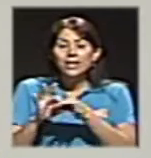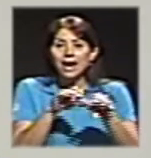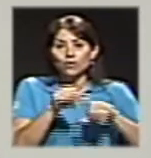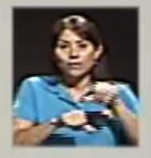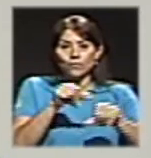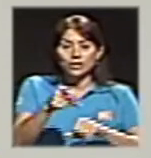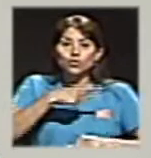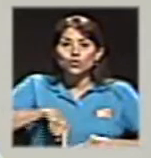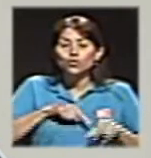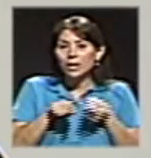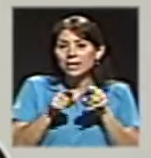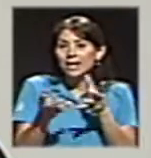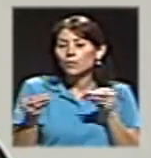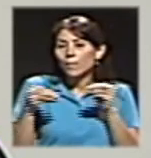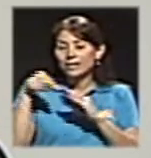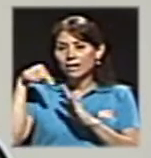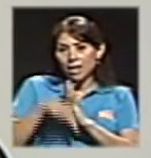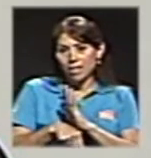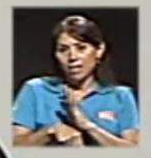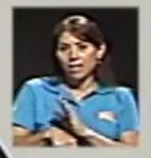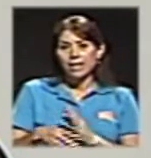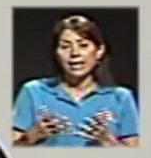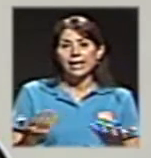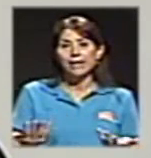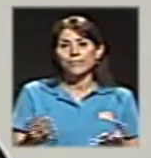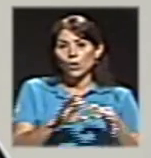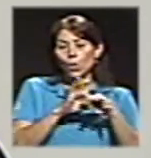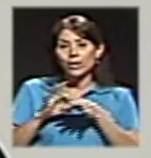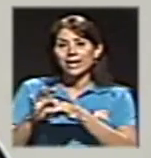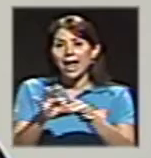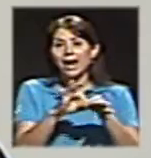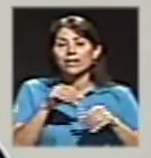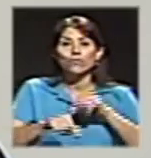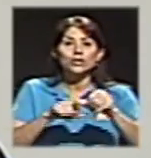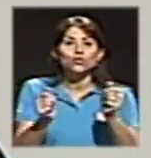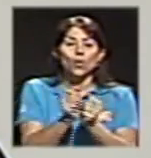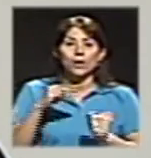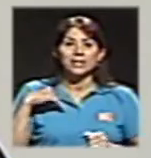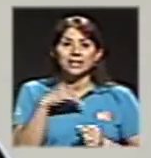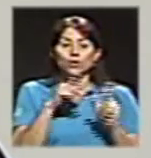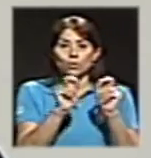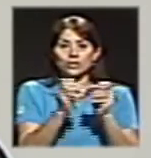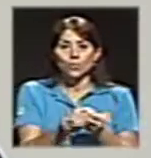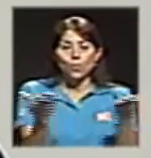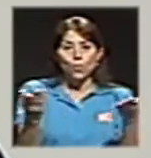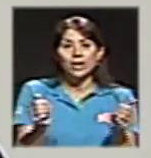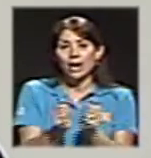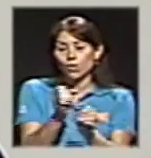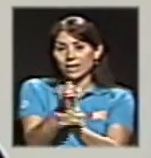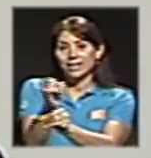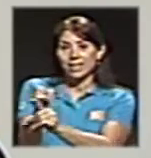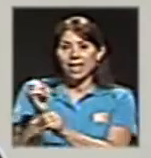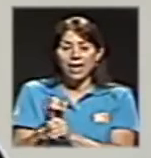estamos aspirando incluso a ir un poco más allá, ¿verdad? En el sentido de coordinar los esfuerzos con el Ministerio de Educación Pública, con las entidades que tienen que ver con promoción